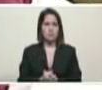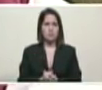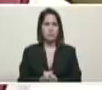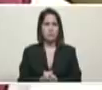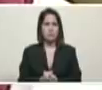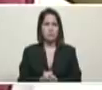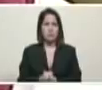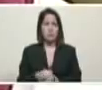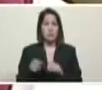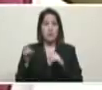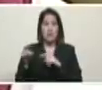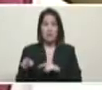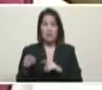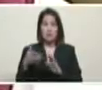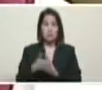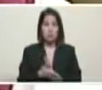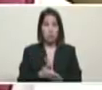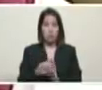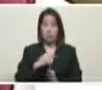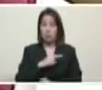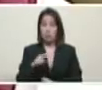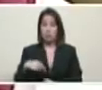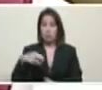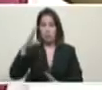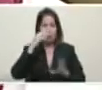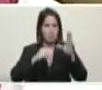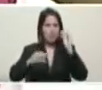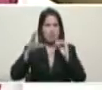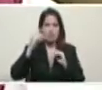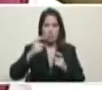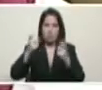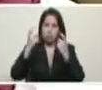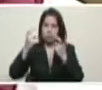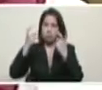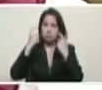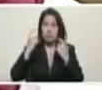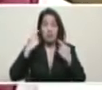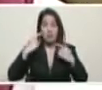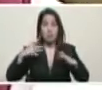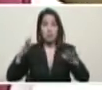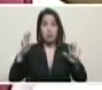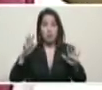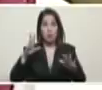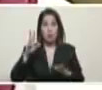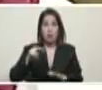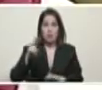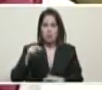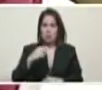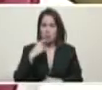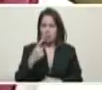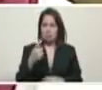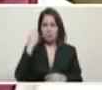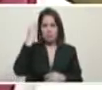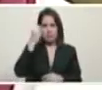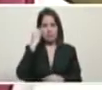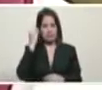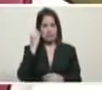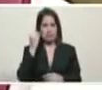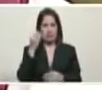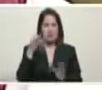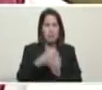parte para lo que somos formados. Quizá ninguno de nosotros espera que esto ocurra, pero nosotros somos formados para